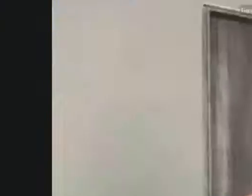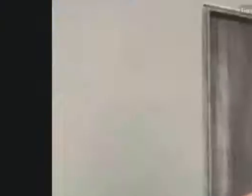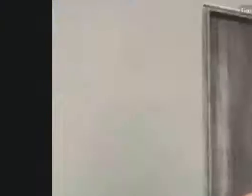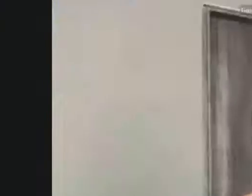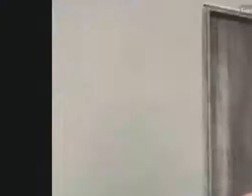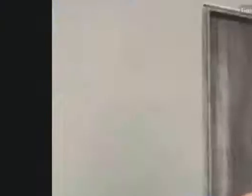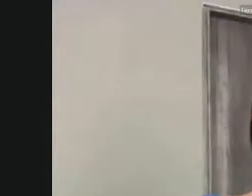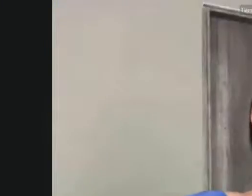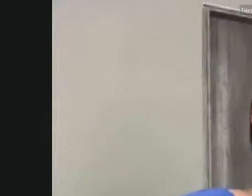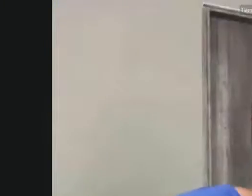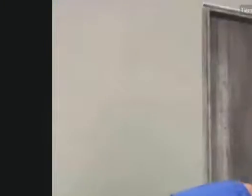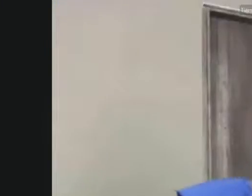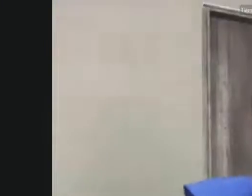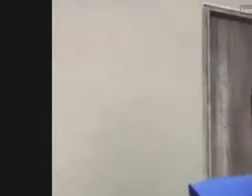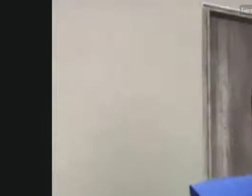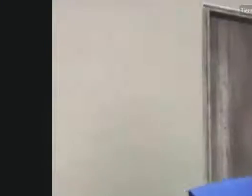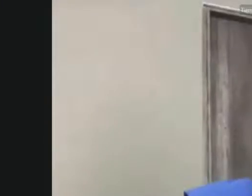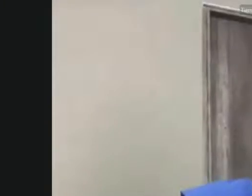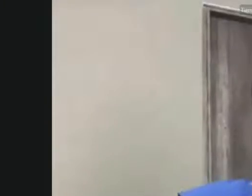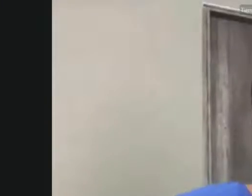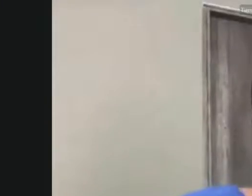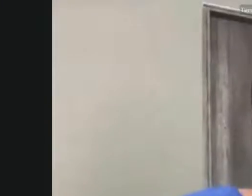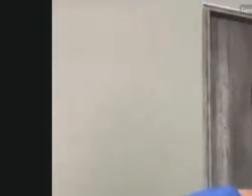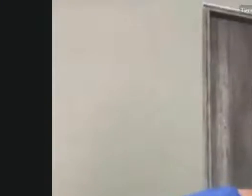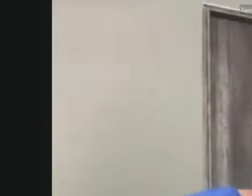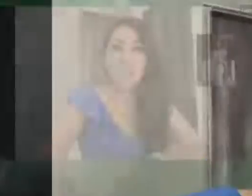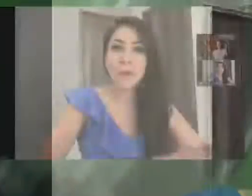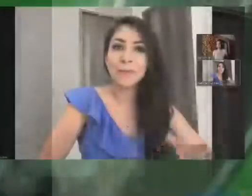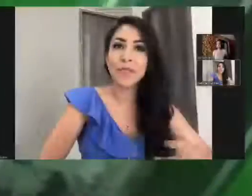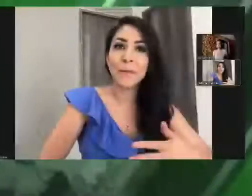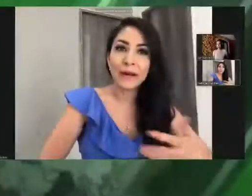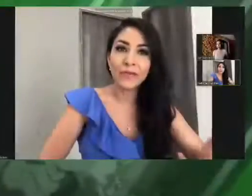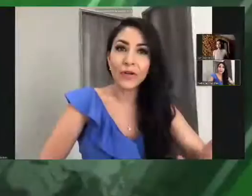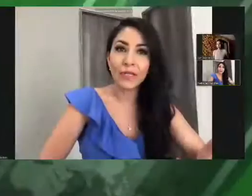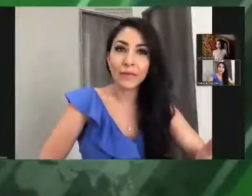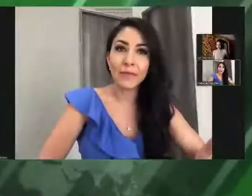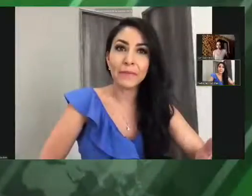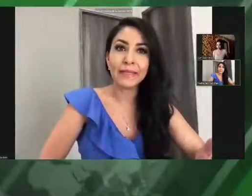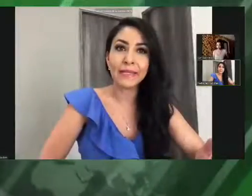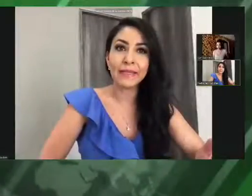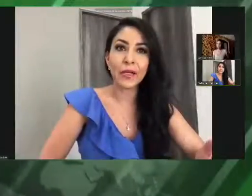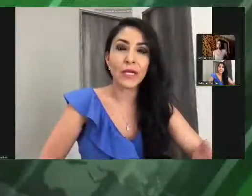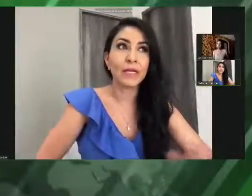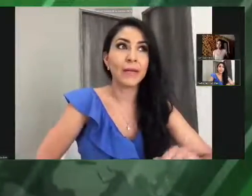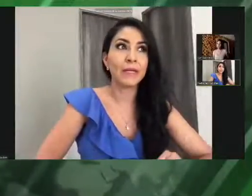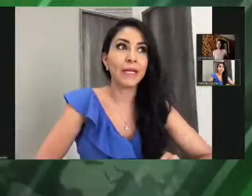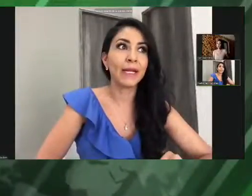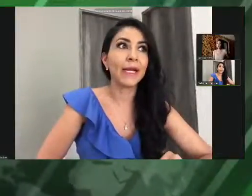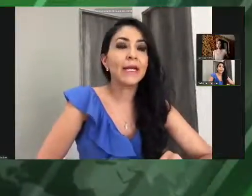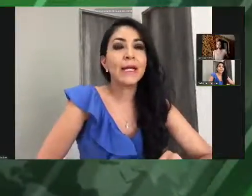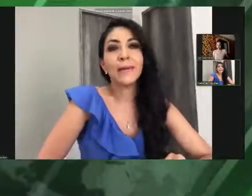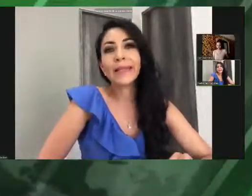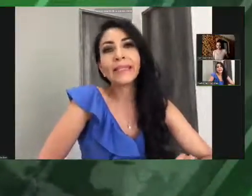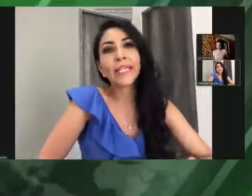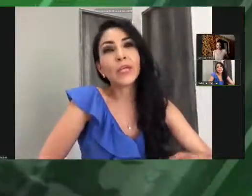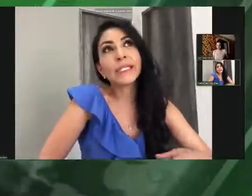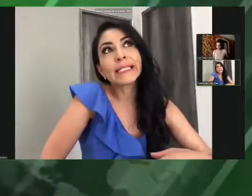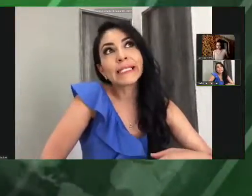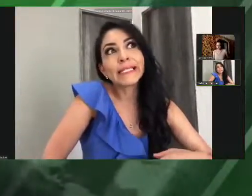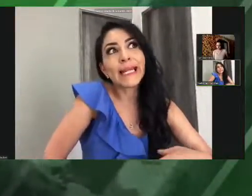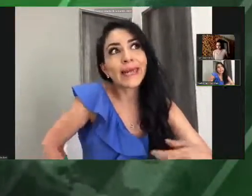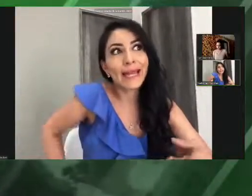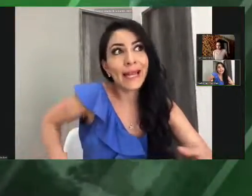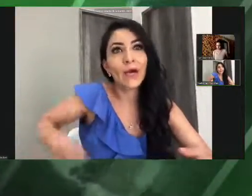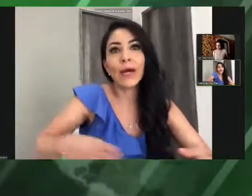Sí, exactamente, incluso también en cómo va a ser el manejo de este nuevo semáforo que también presentaron ahí en la mañanera. La verdad es que no